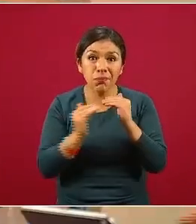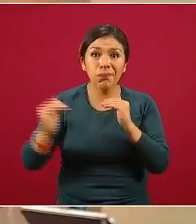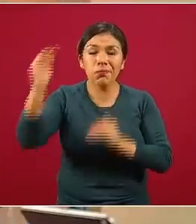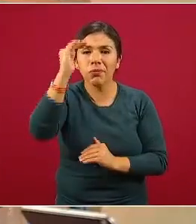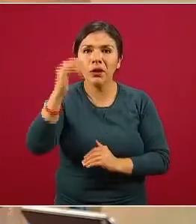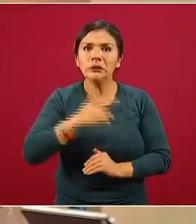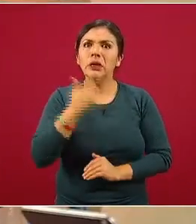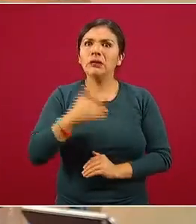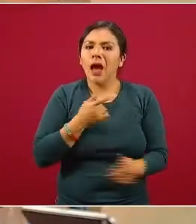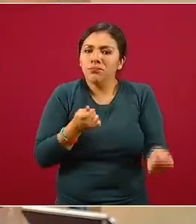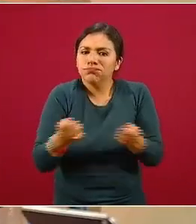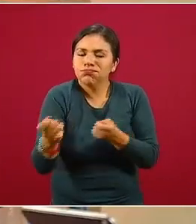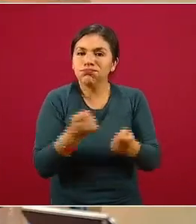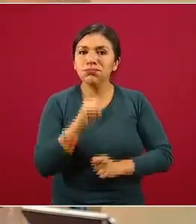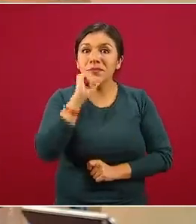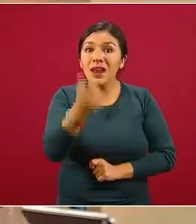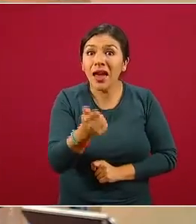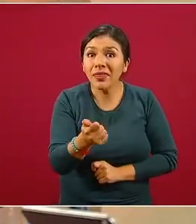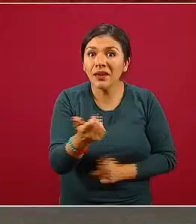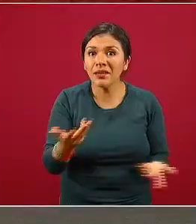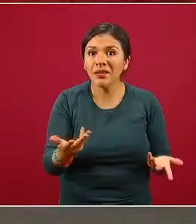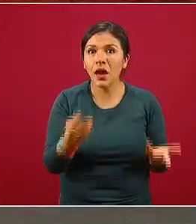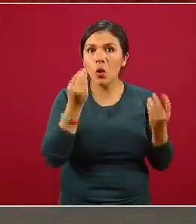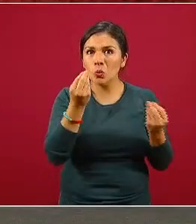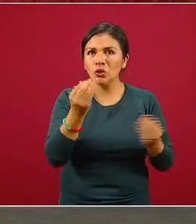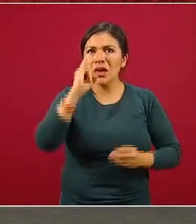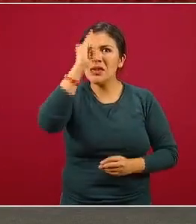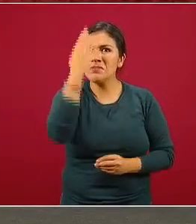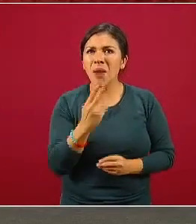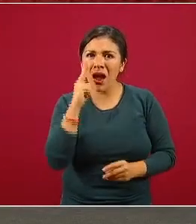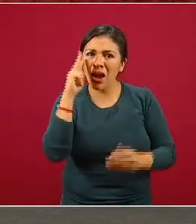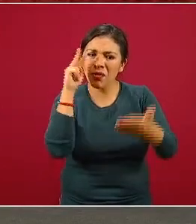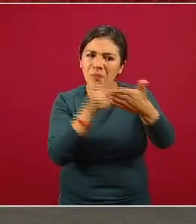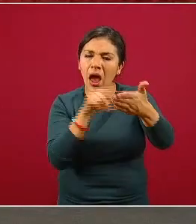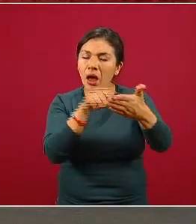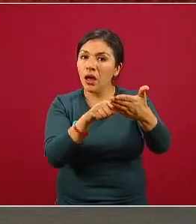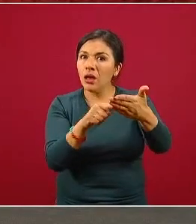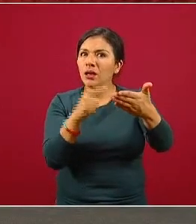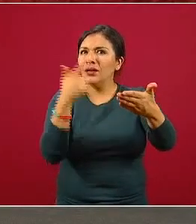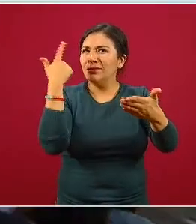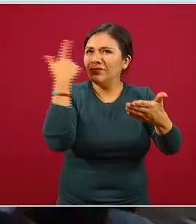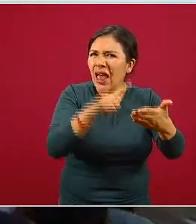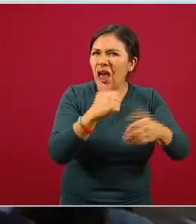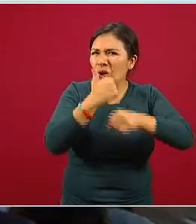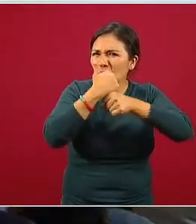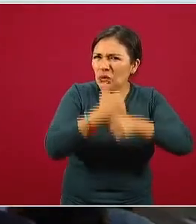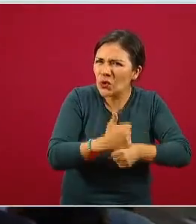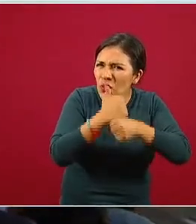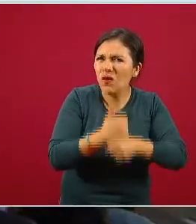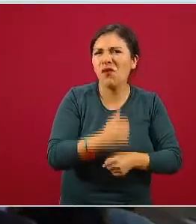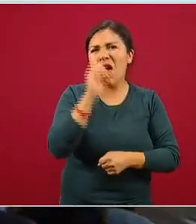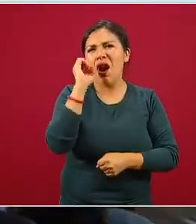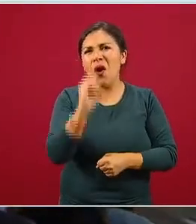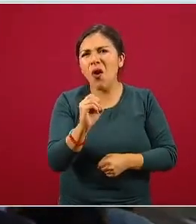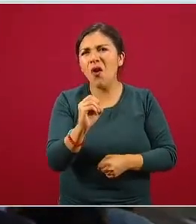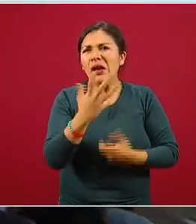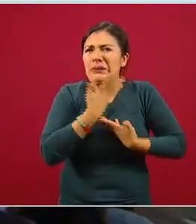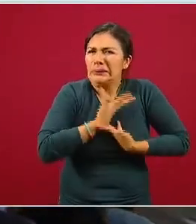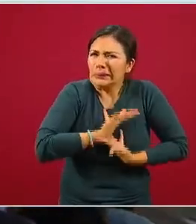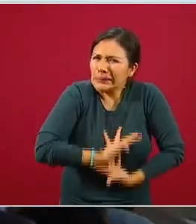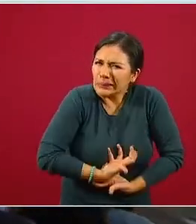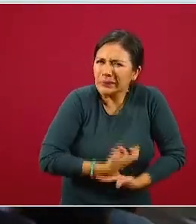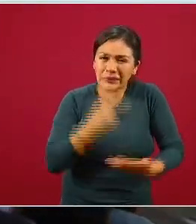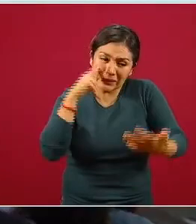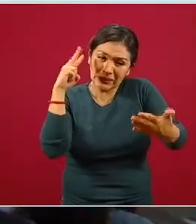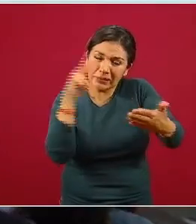ayuda a regularnos. Las imágenes que tienen un fuerte contenido emocional, que tienen imágenes, que